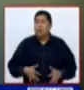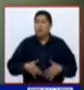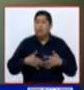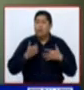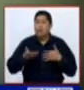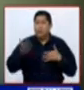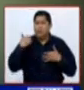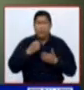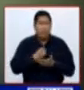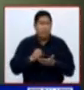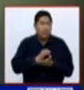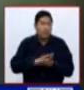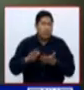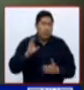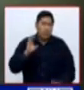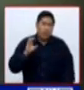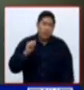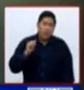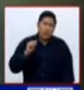Carlos. ¿San Carlos? Sí,